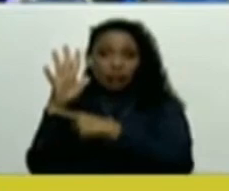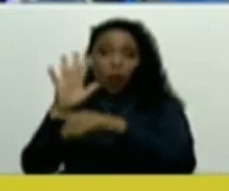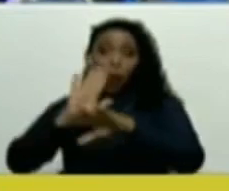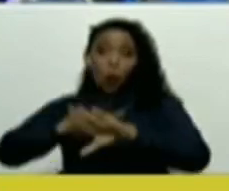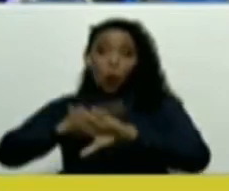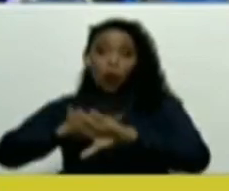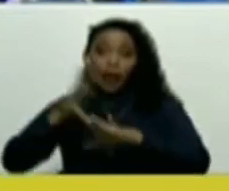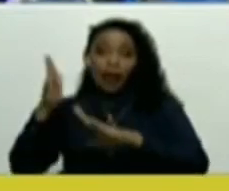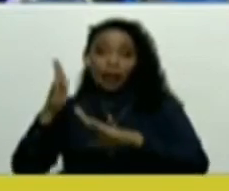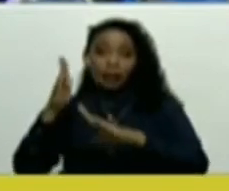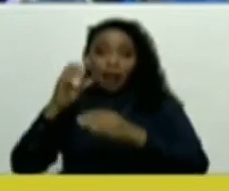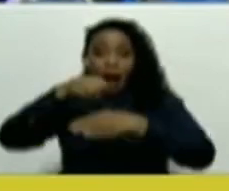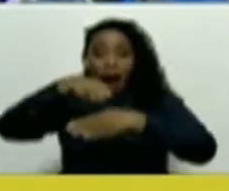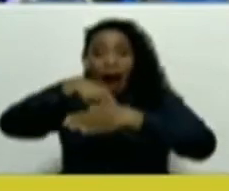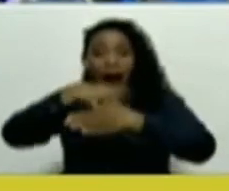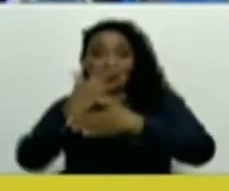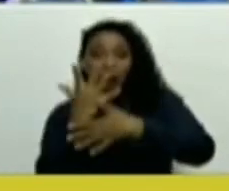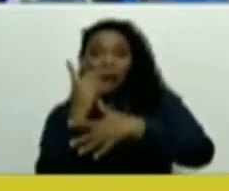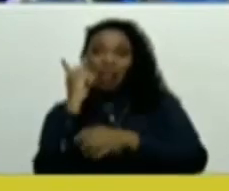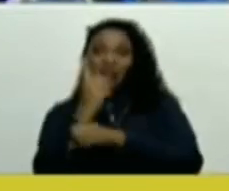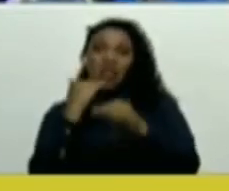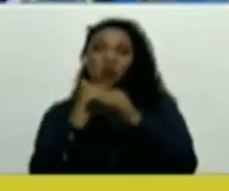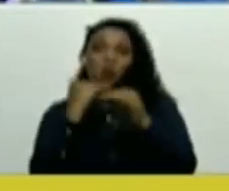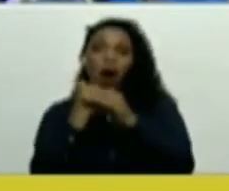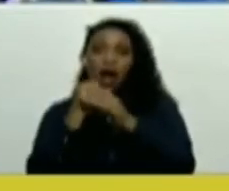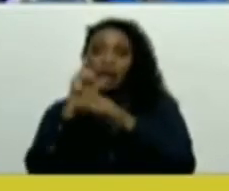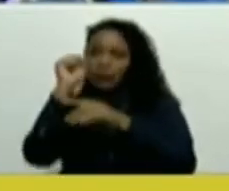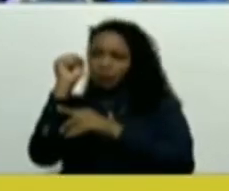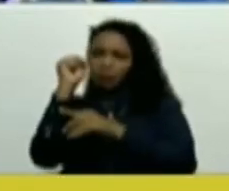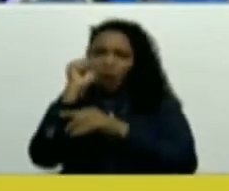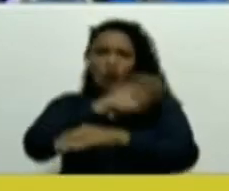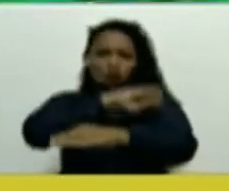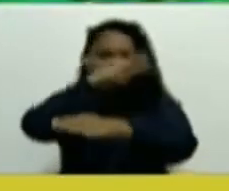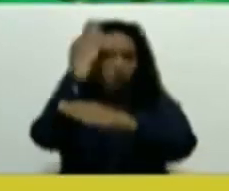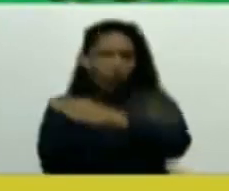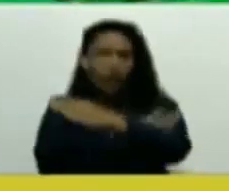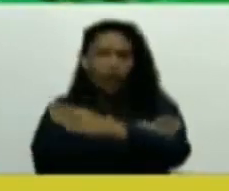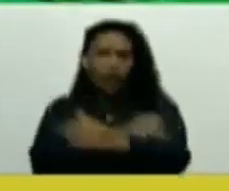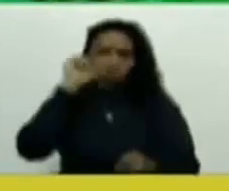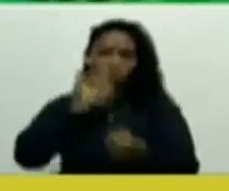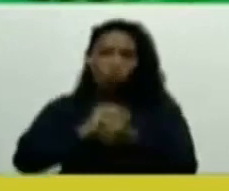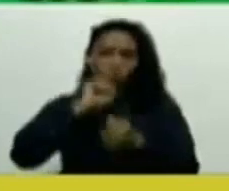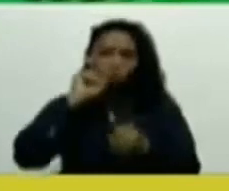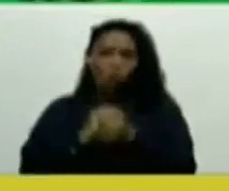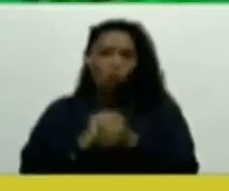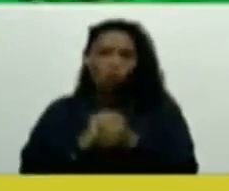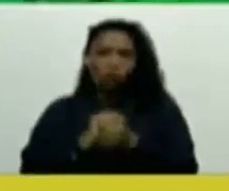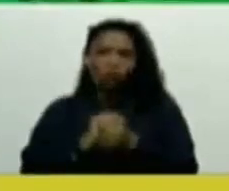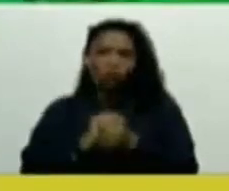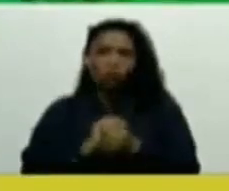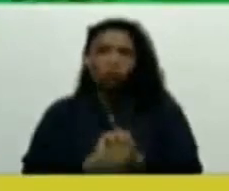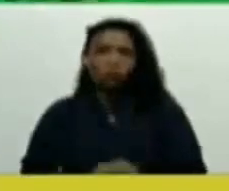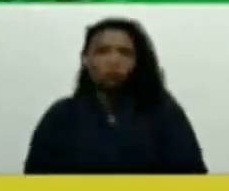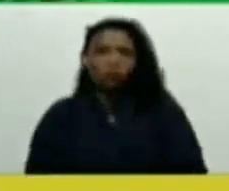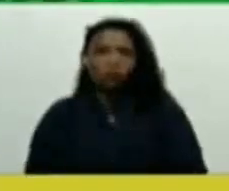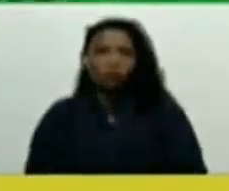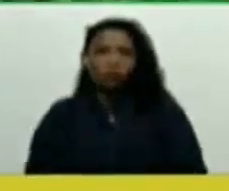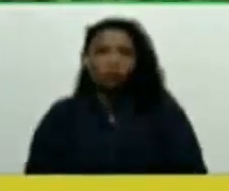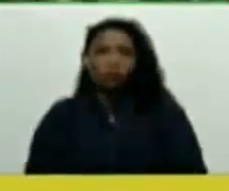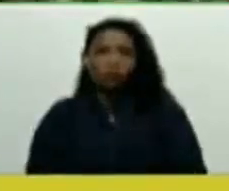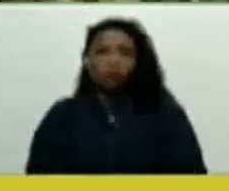Pues bien, el ALBA debe ser como un puño. Firm and unconquerable. Firme, recio y